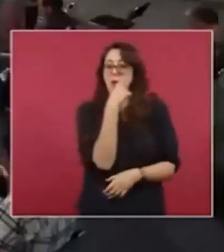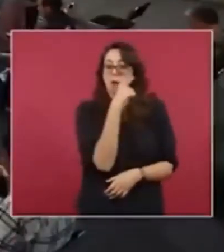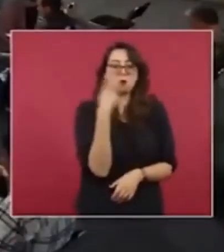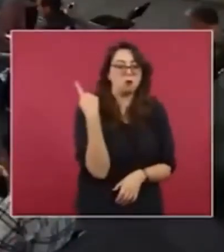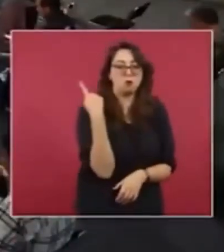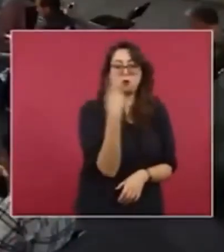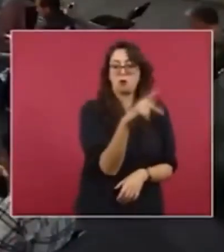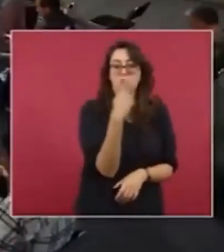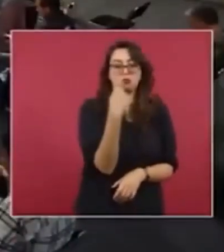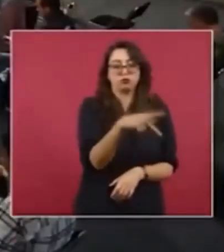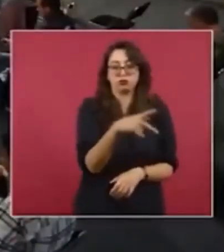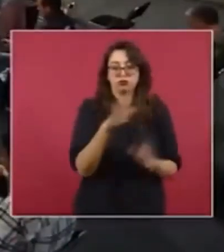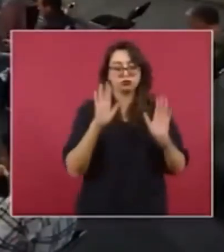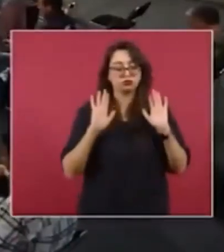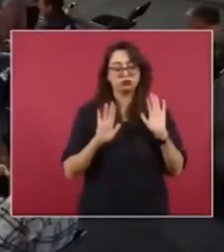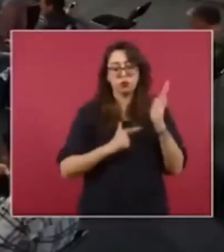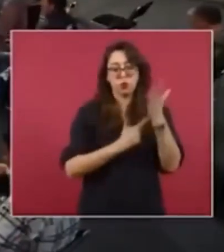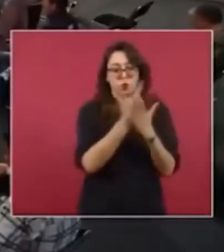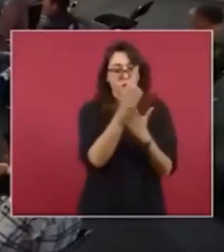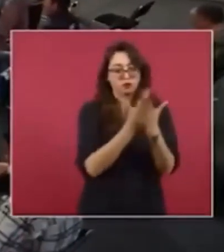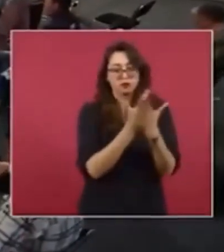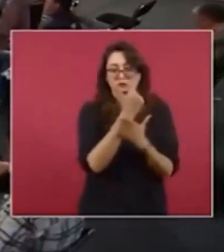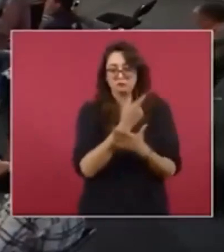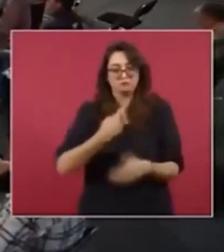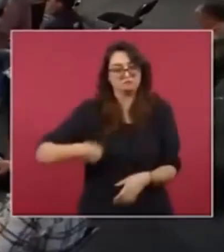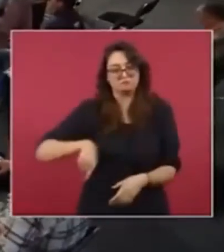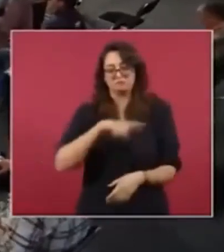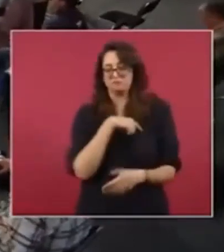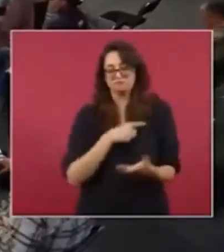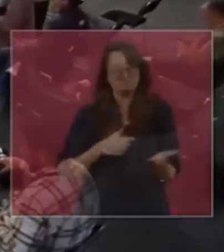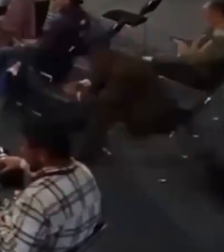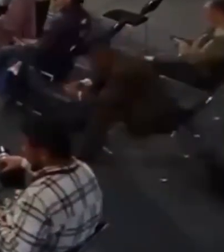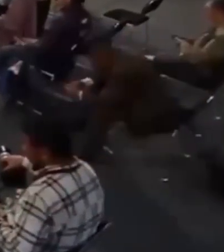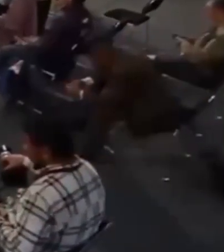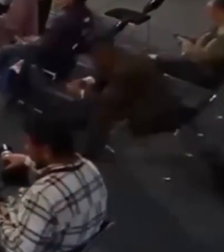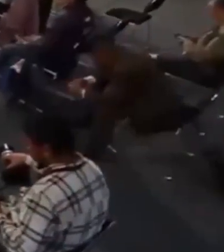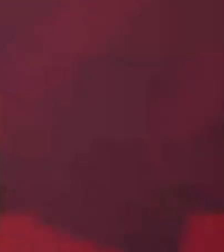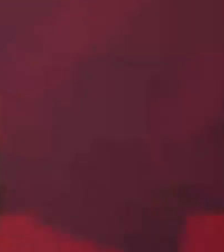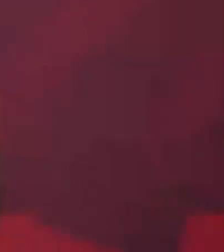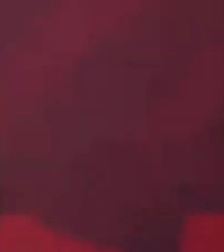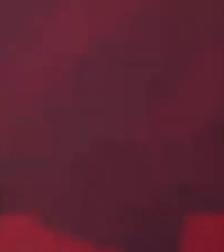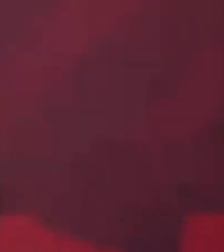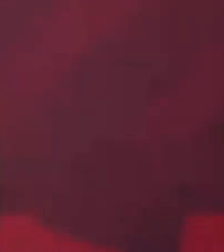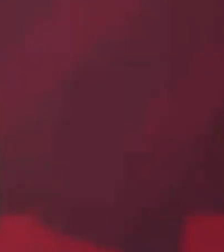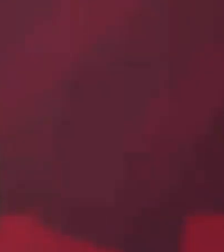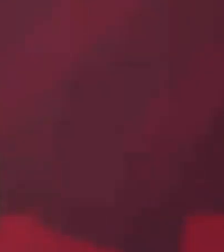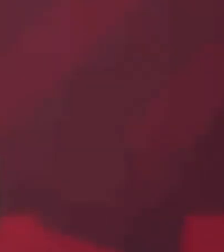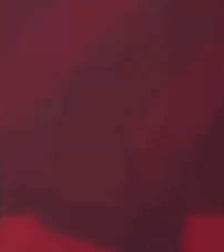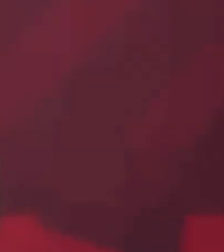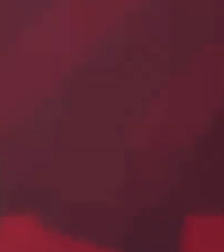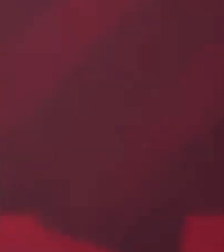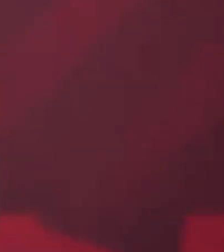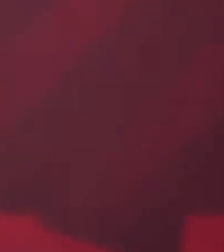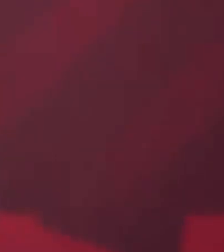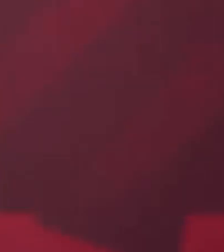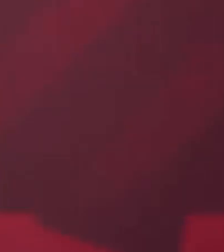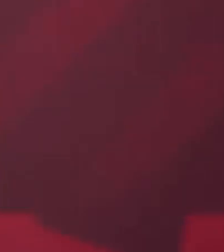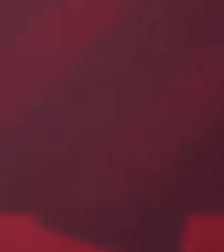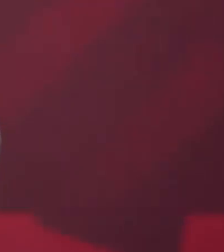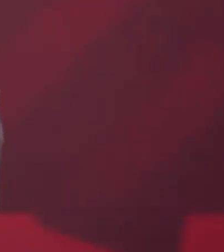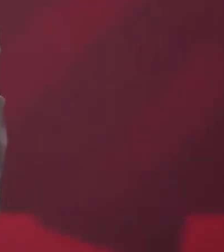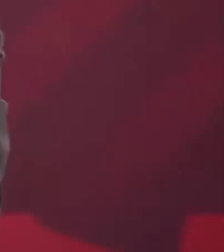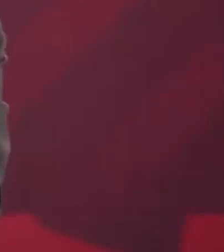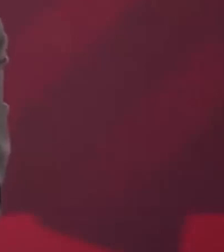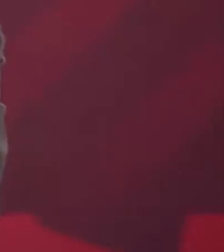Estamos nosotros procurando que no suceda lo que pasaba antes, de que